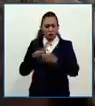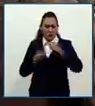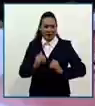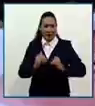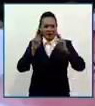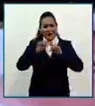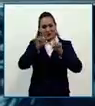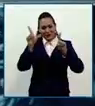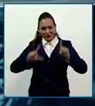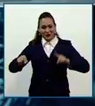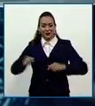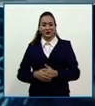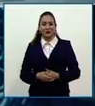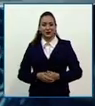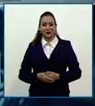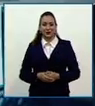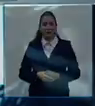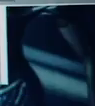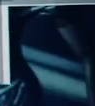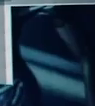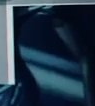Corte.